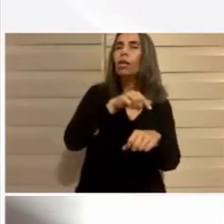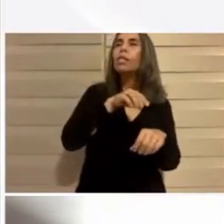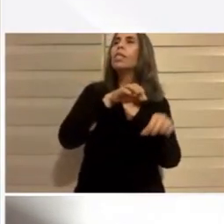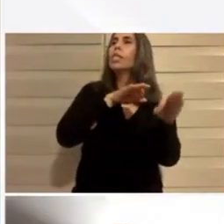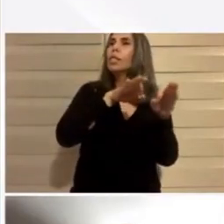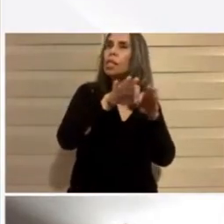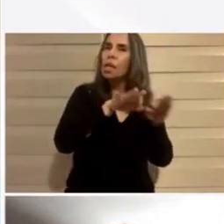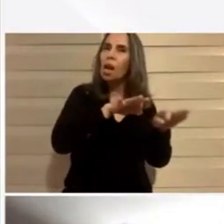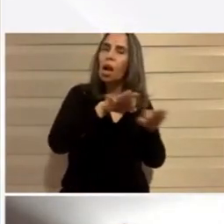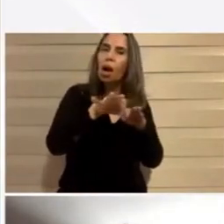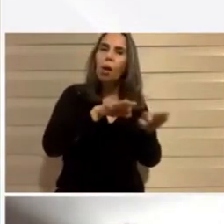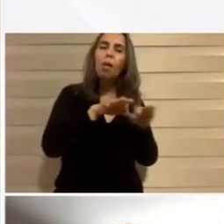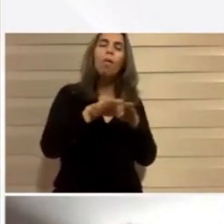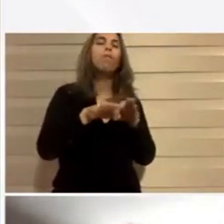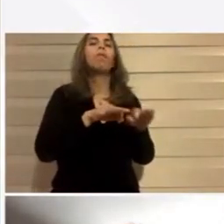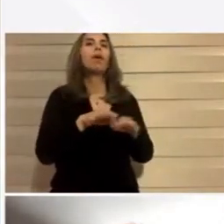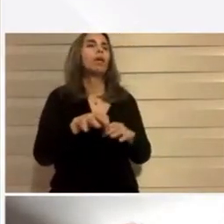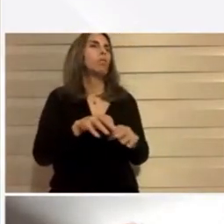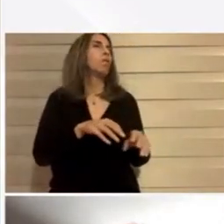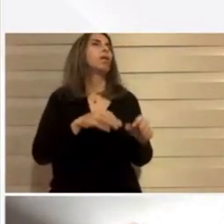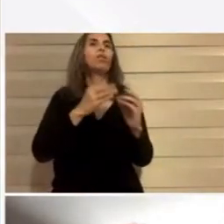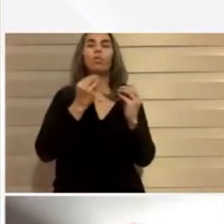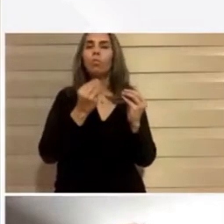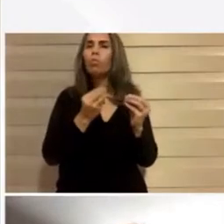día para lograr todos nuestros objetivos.